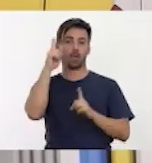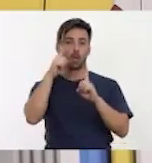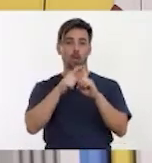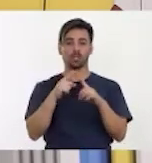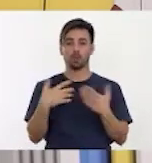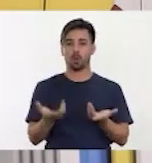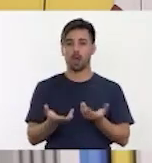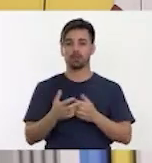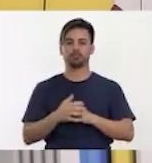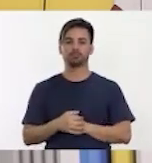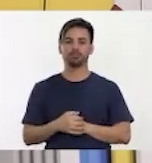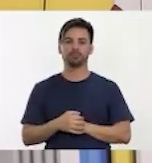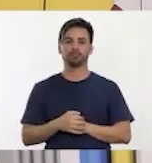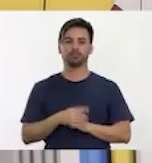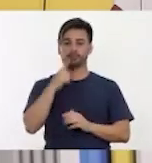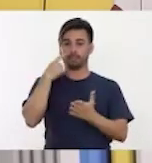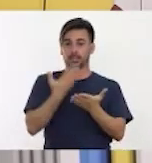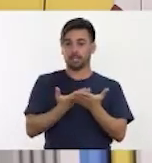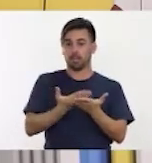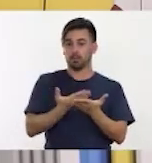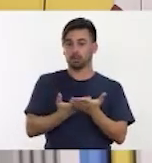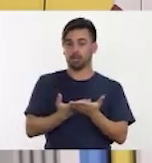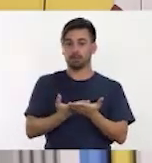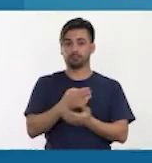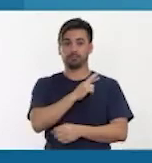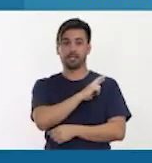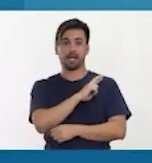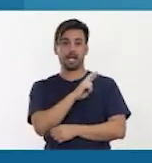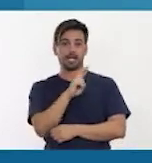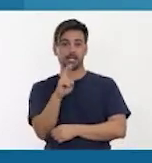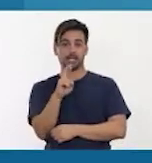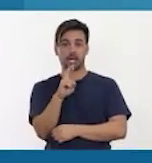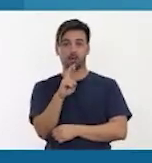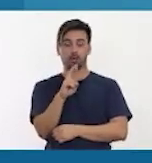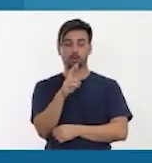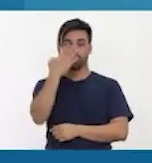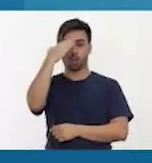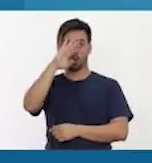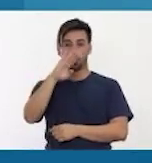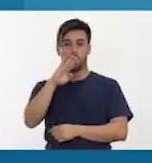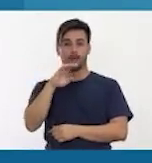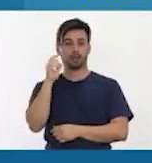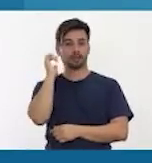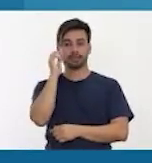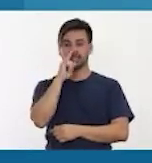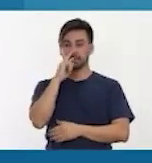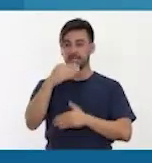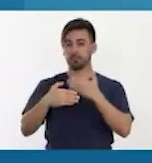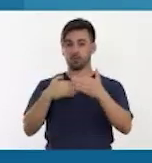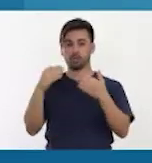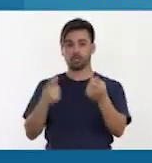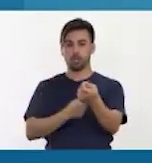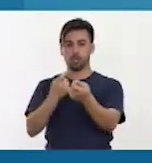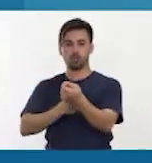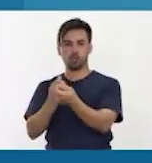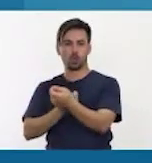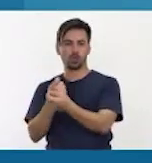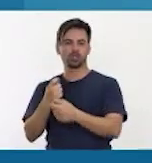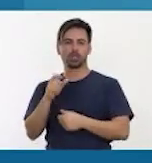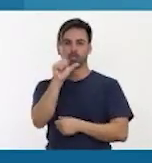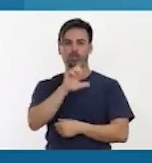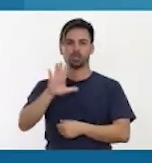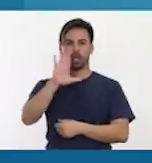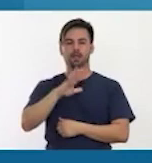El objetivo propuesto es el siguiente: demostrar que con la revolución culmina el proceso de nuestras luchas de liberación nacional y